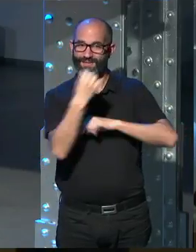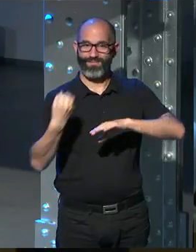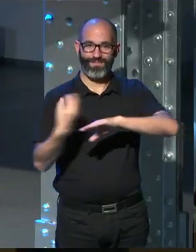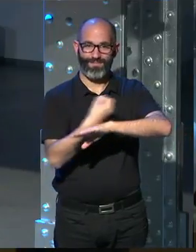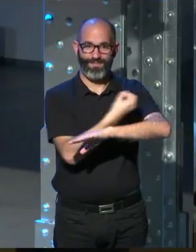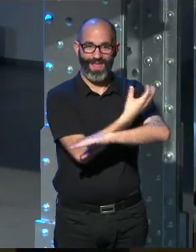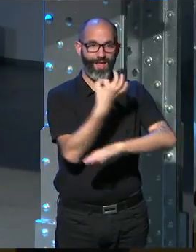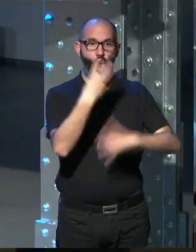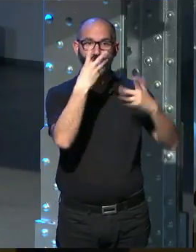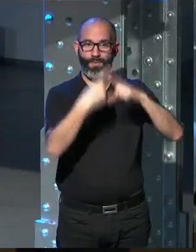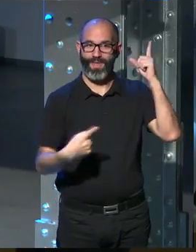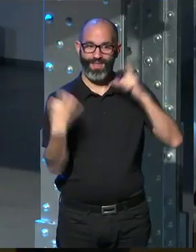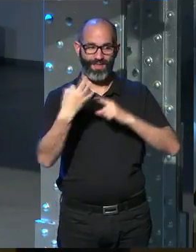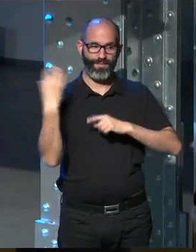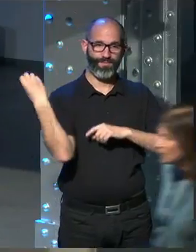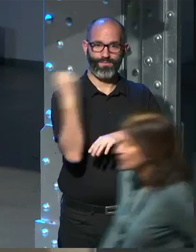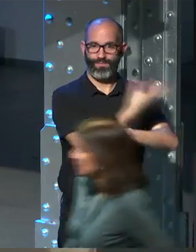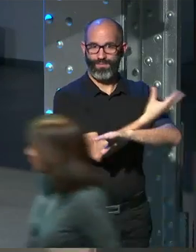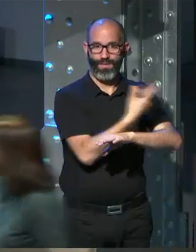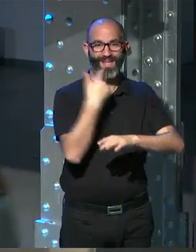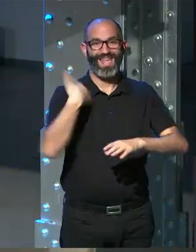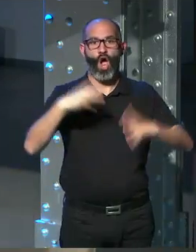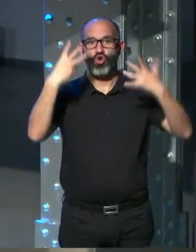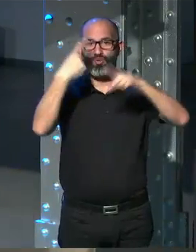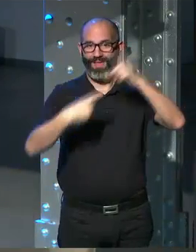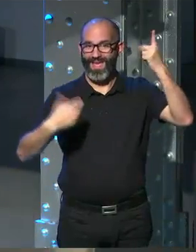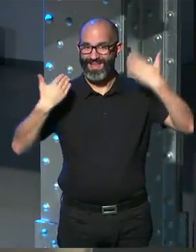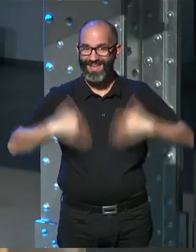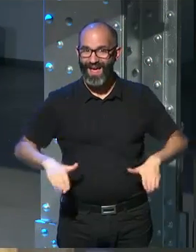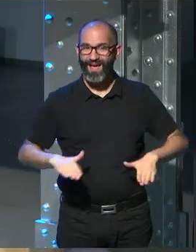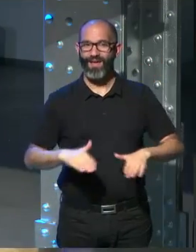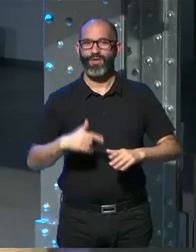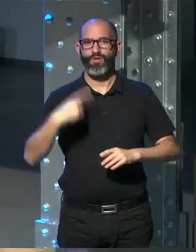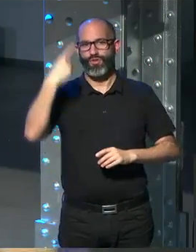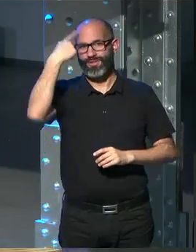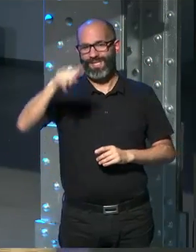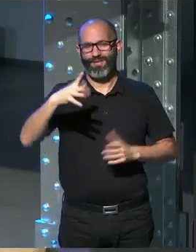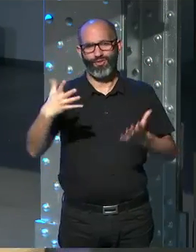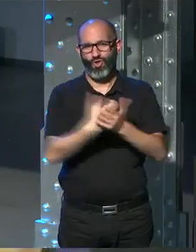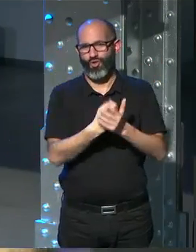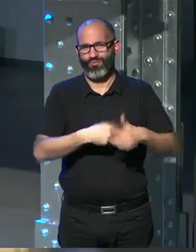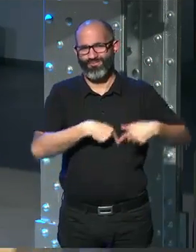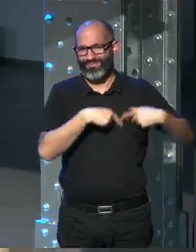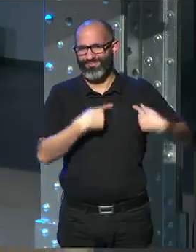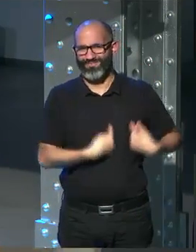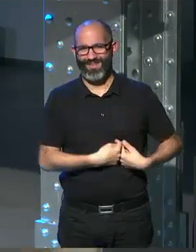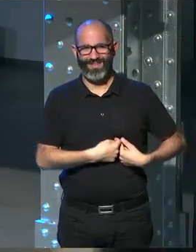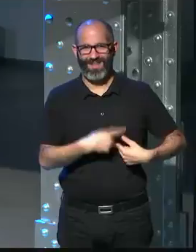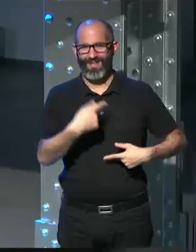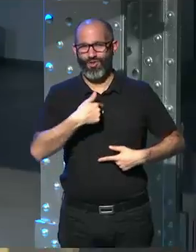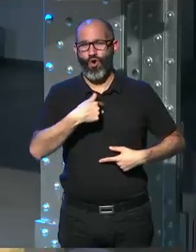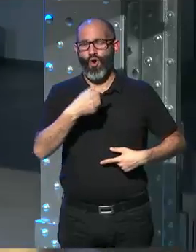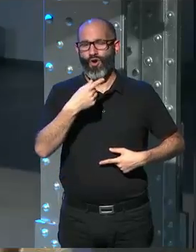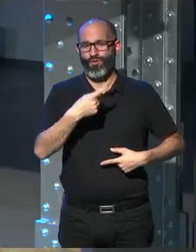les dije 8:30, 8:30 son. Sé que con todo el dolor de nuestro corazón, porque algo me dice que nos